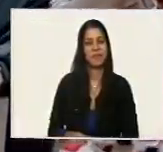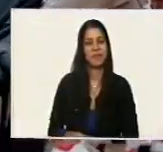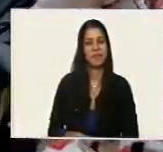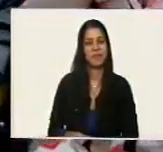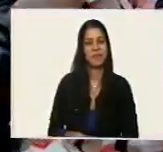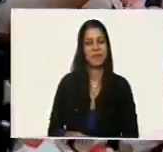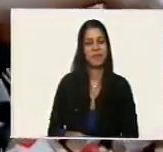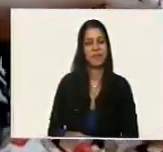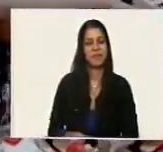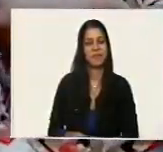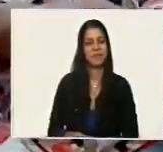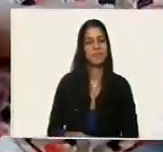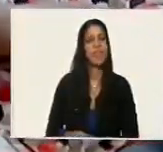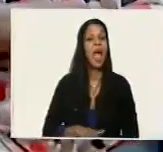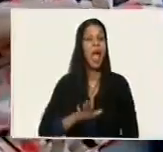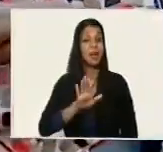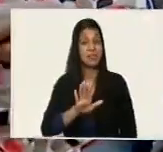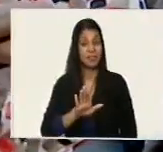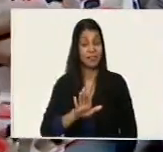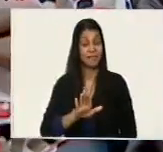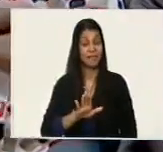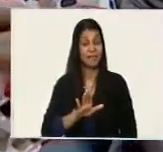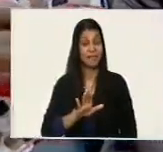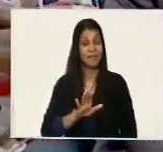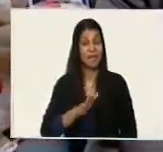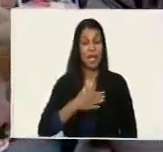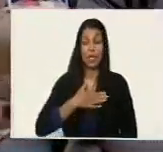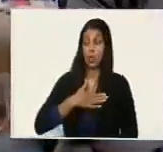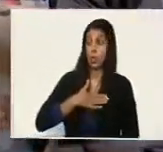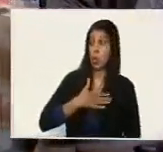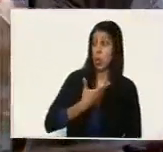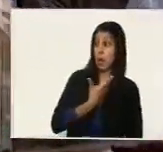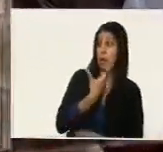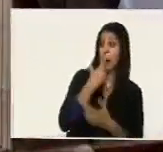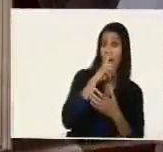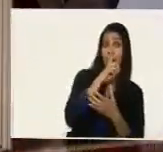Y eso, compañero, eso a mí me apabulló más.